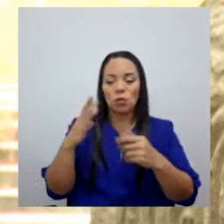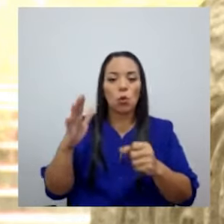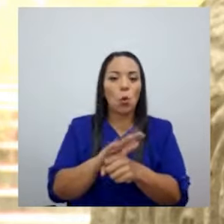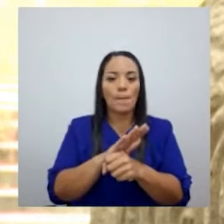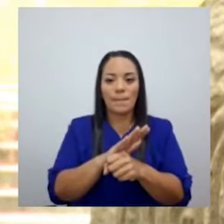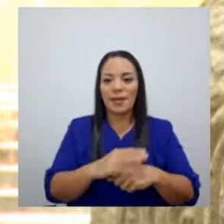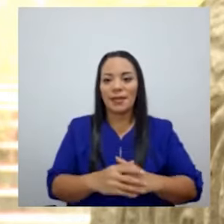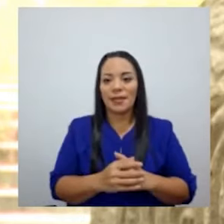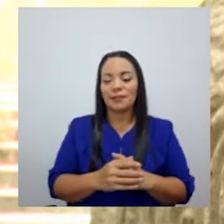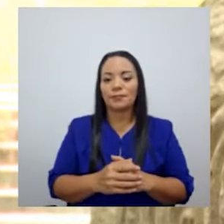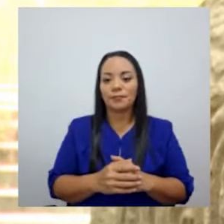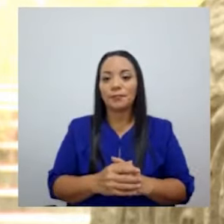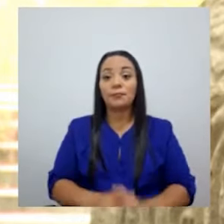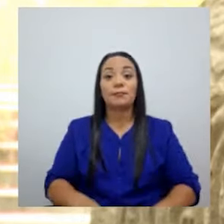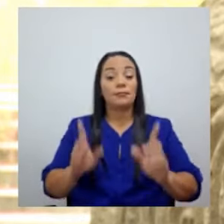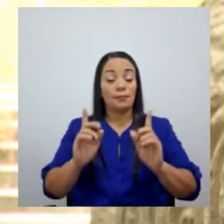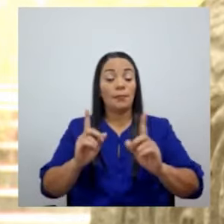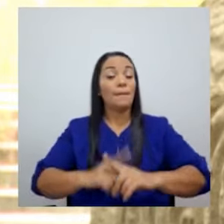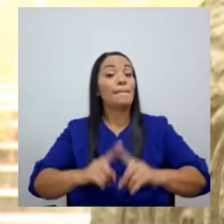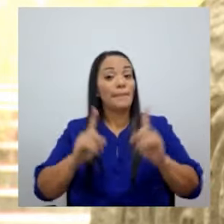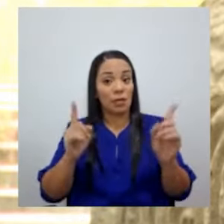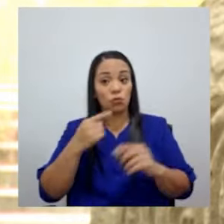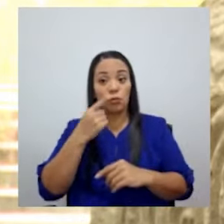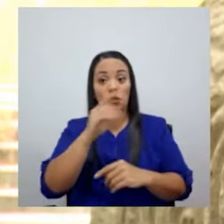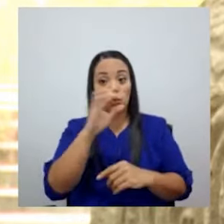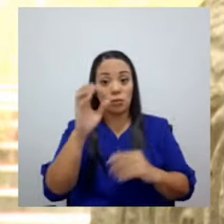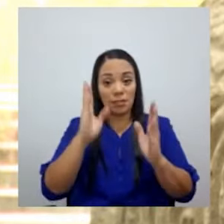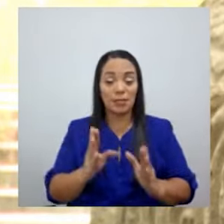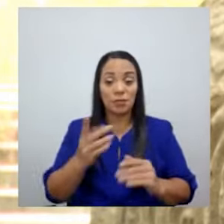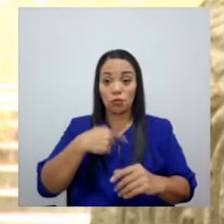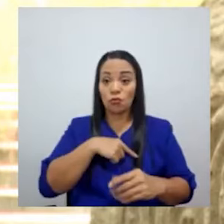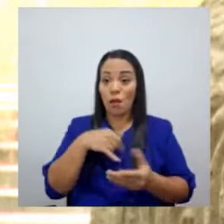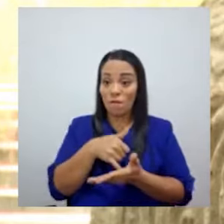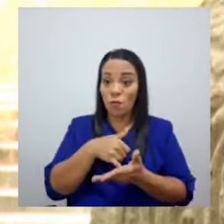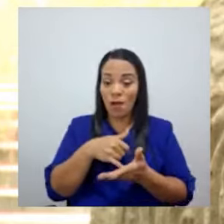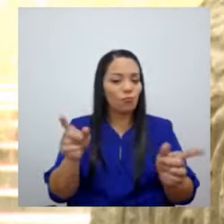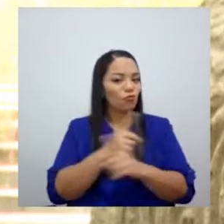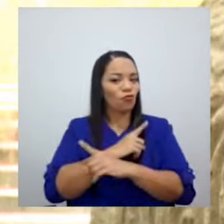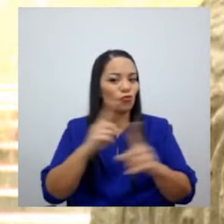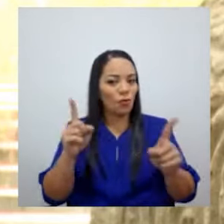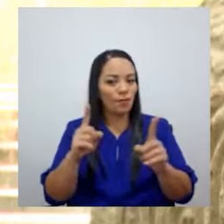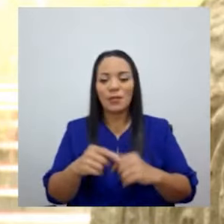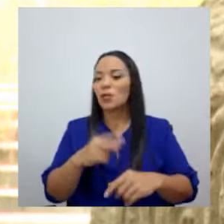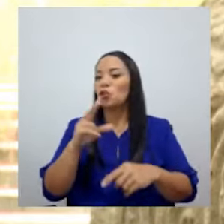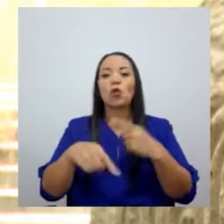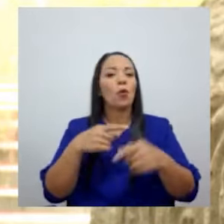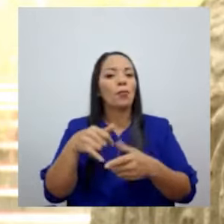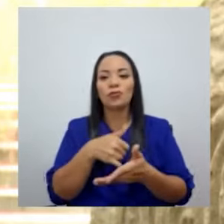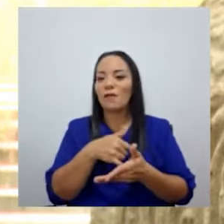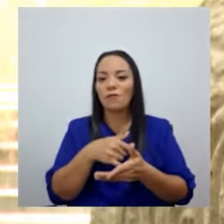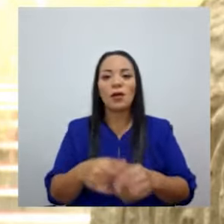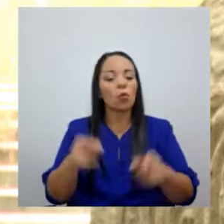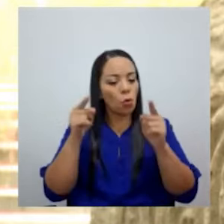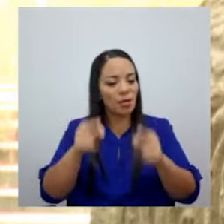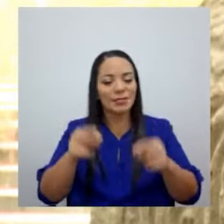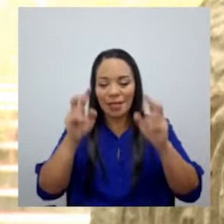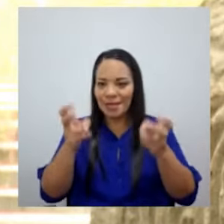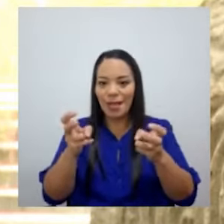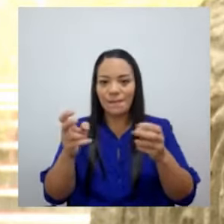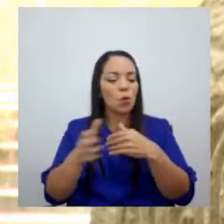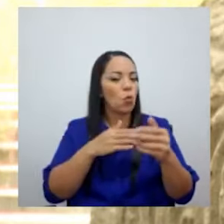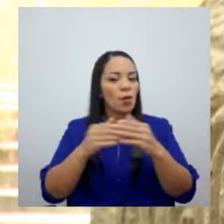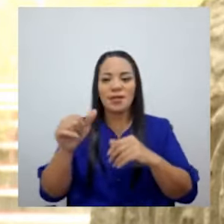completa. Sin embargo, costarricenses, nosotros no aflojamos y no vamos a aflojar con este tema ni con